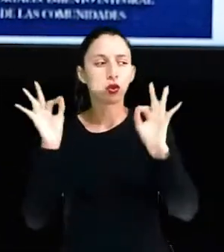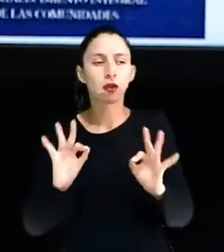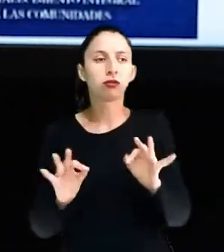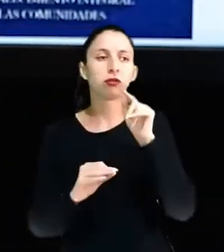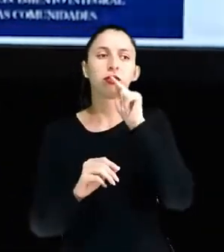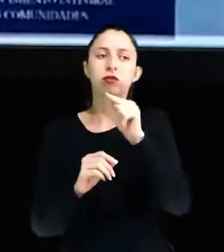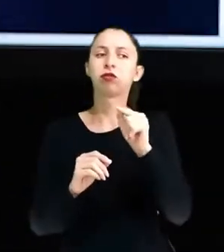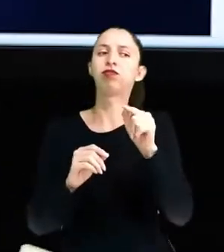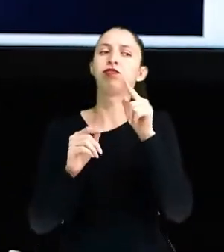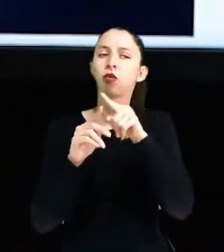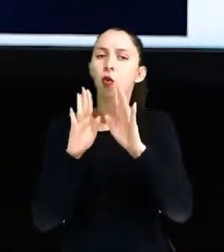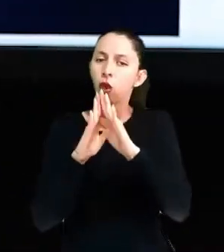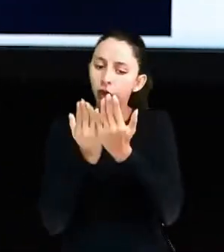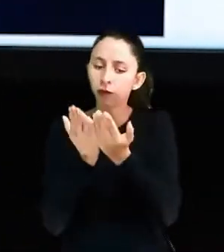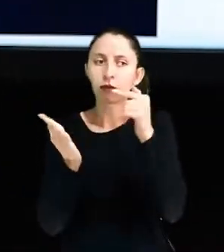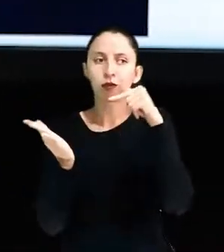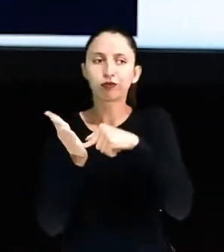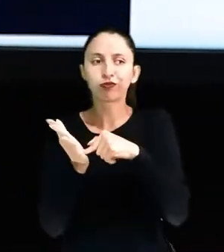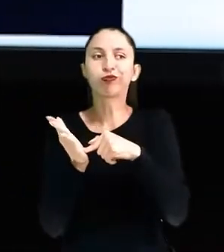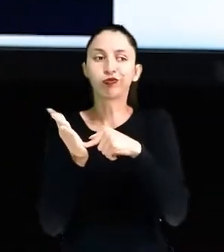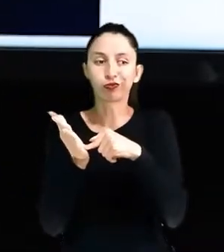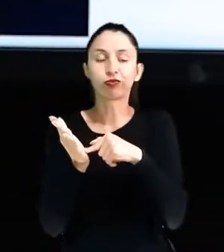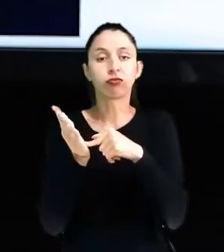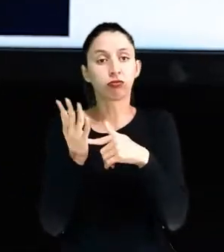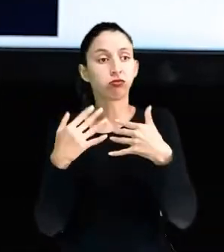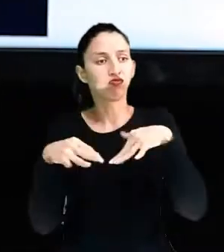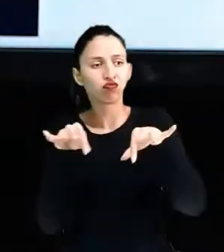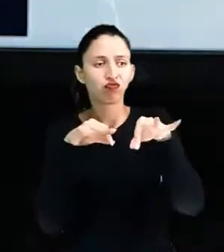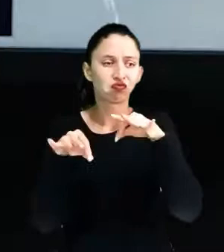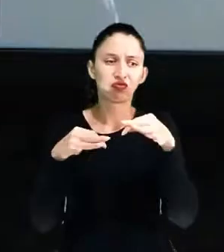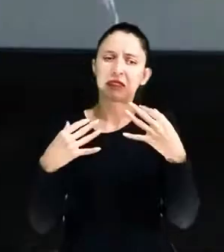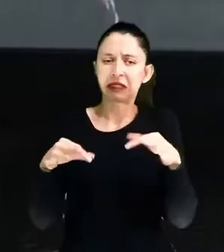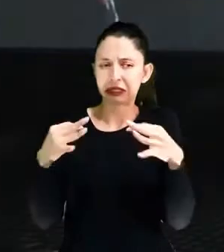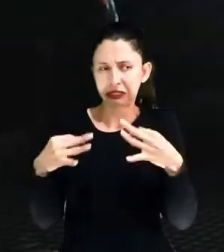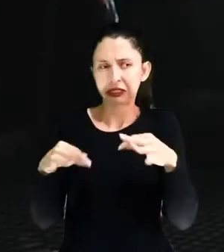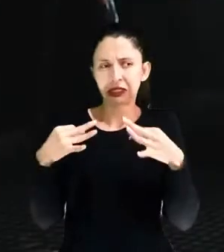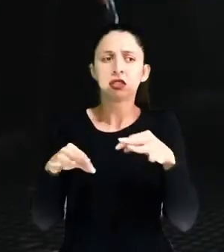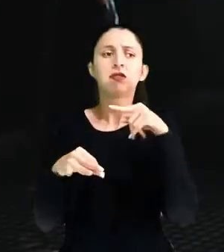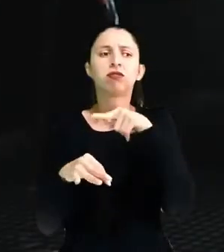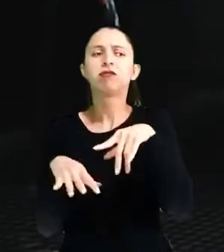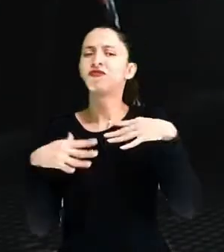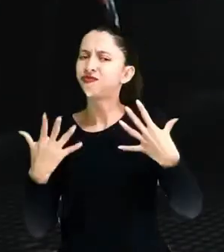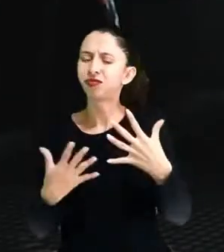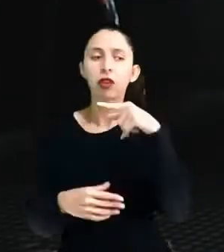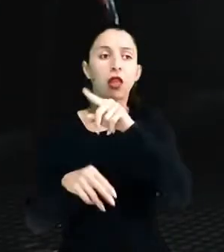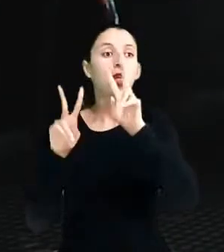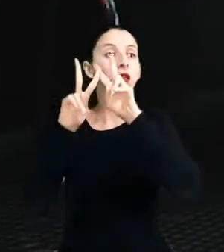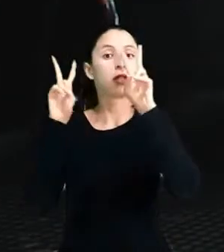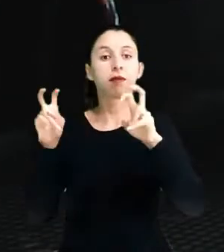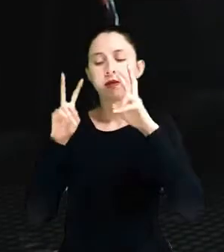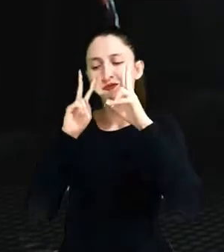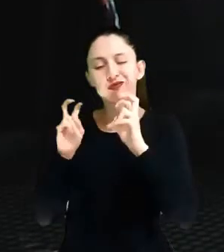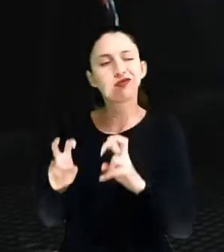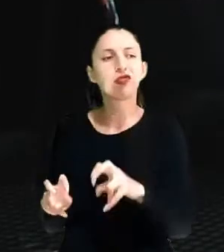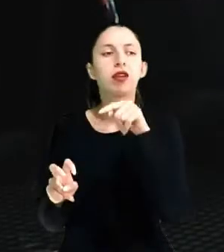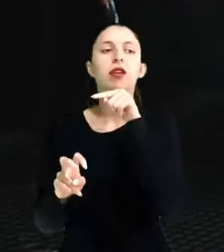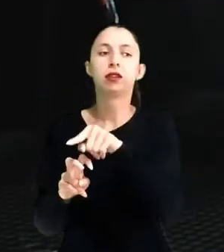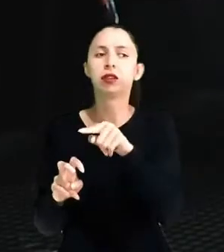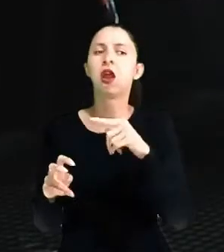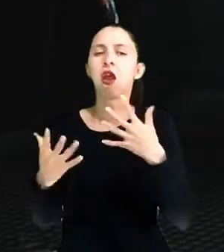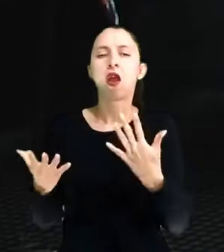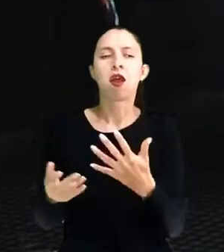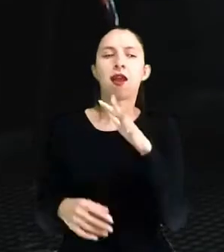a sistematizar y a organizar en este documento, donde de una manera muy sencilla llevamos como